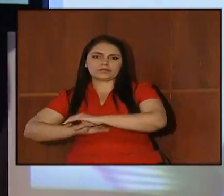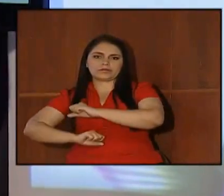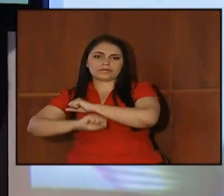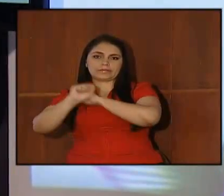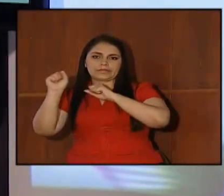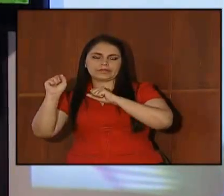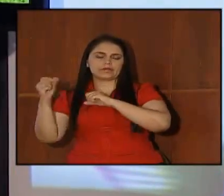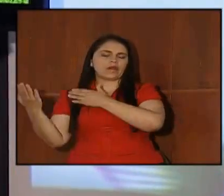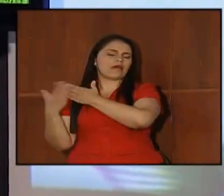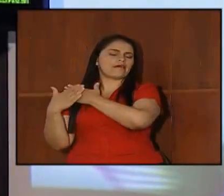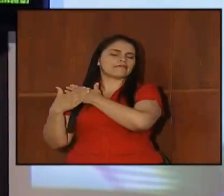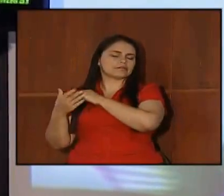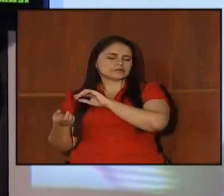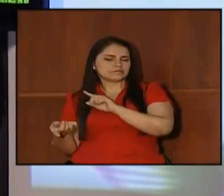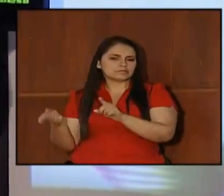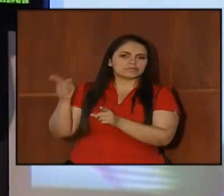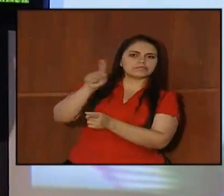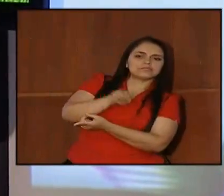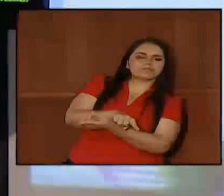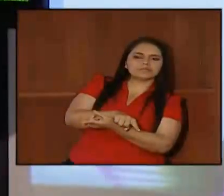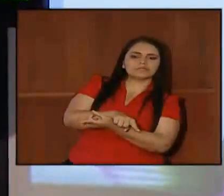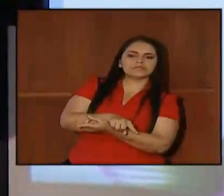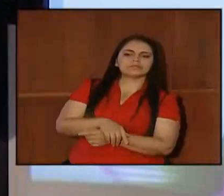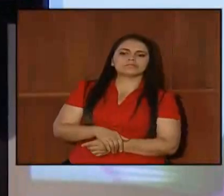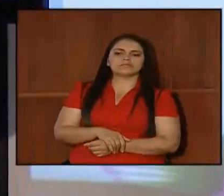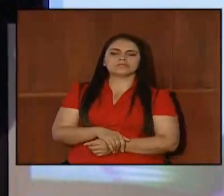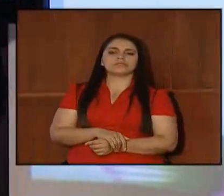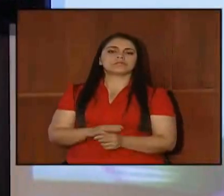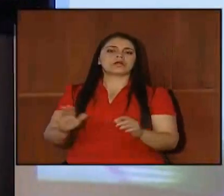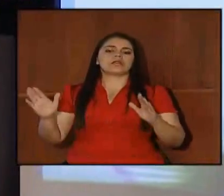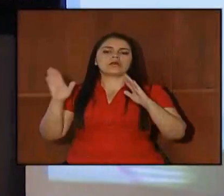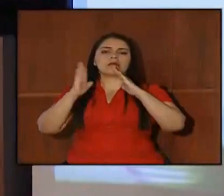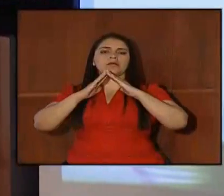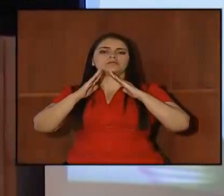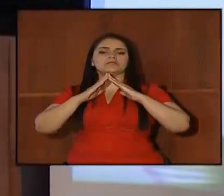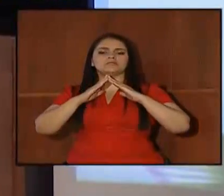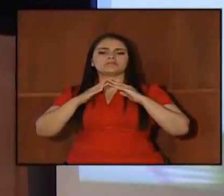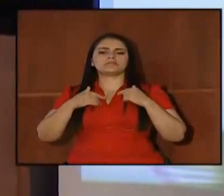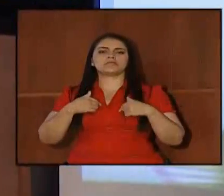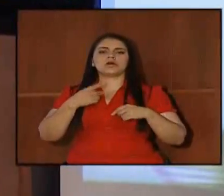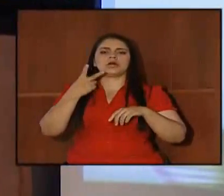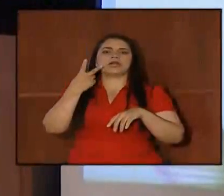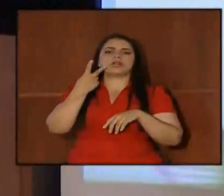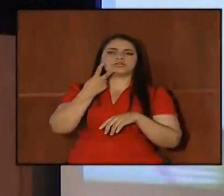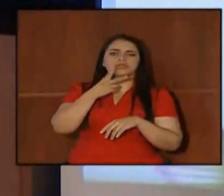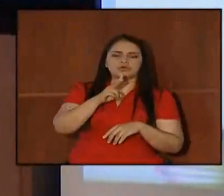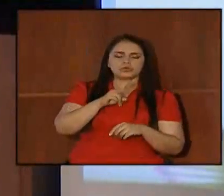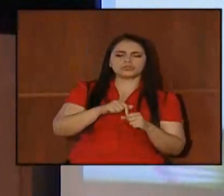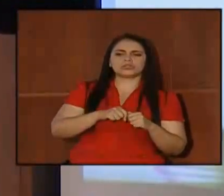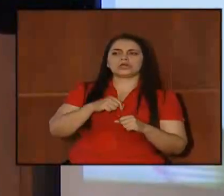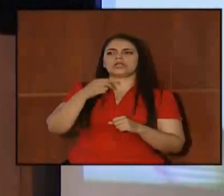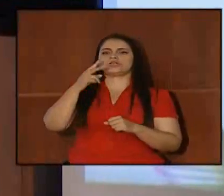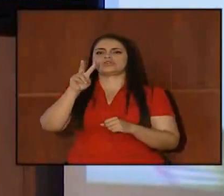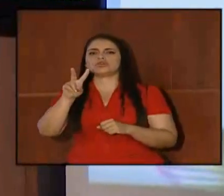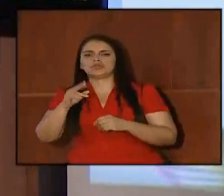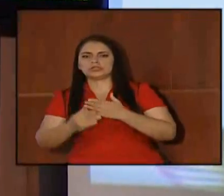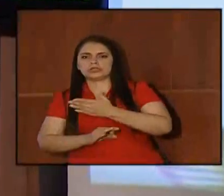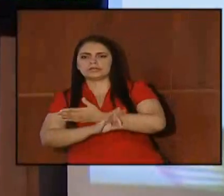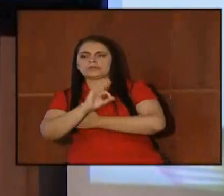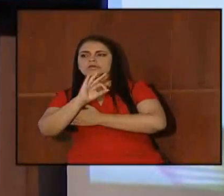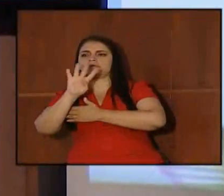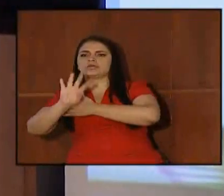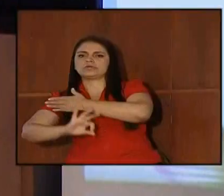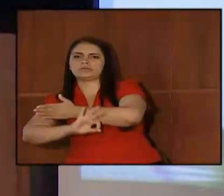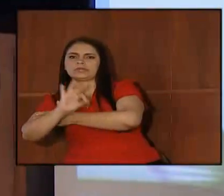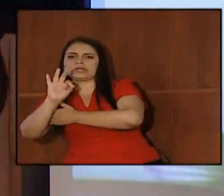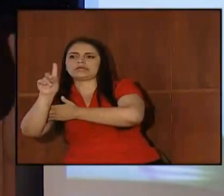le recuerde que le toca voltearlo, porque si usted en la casa coge a su paciente a voltearlo a las 12 de la noche, 2 de la mañana, 4 de la